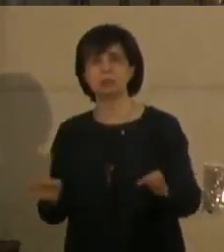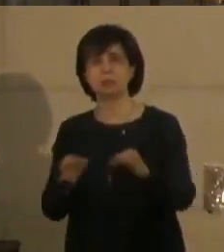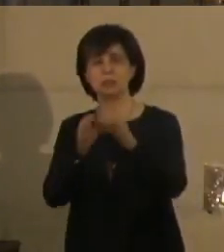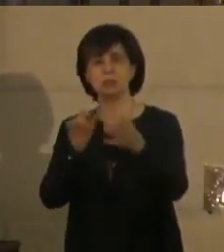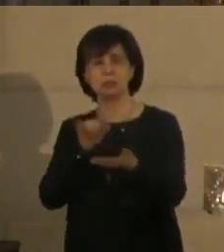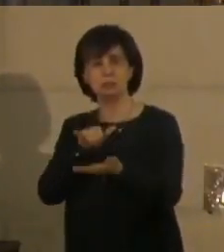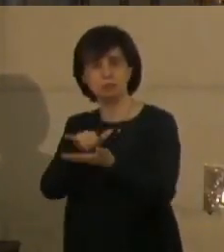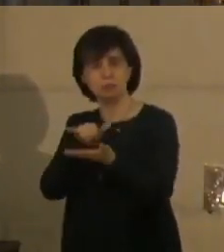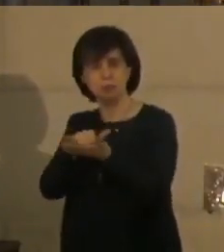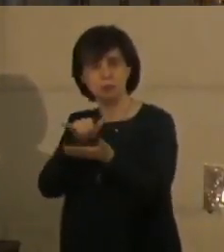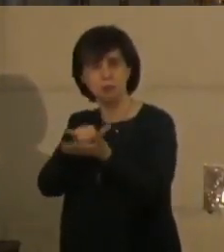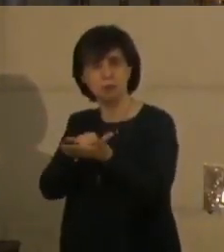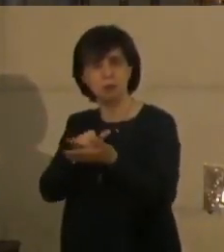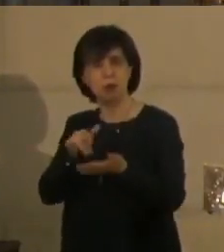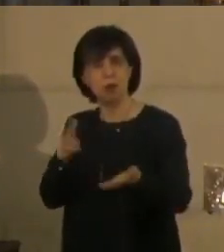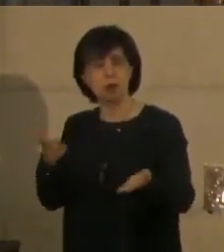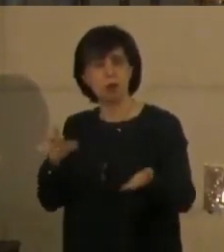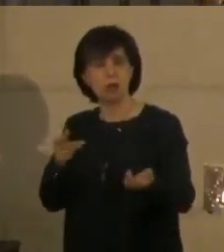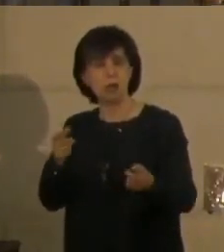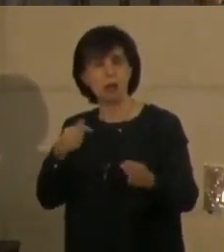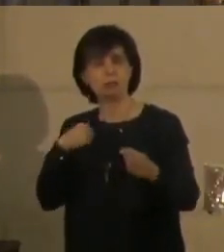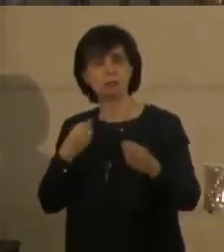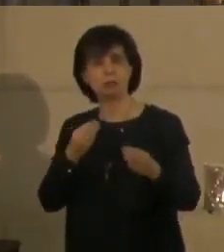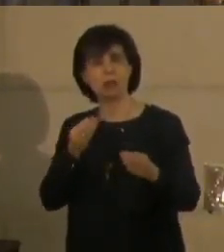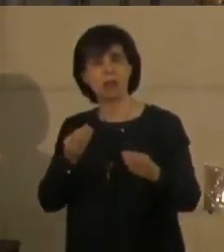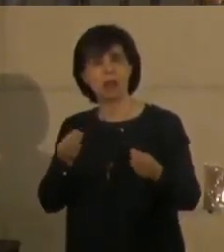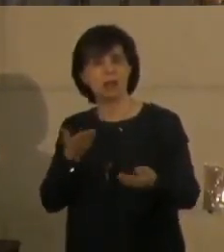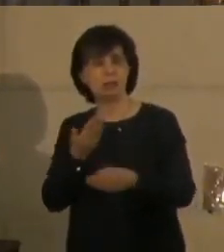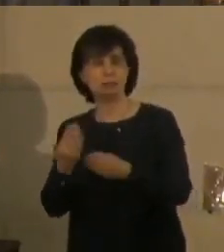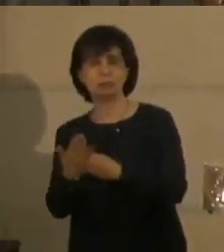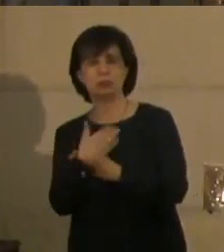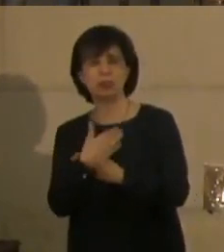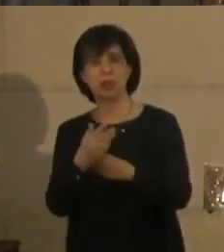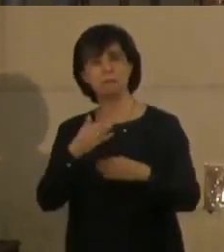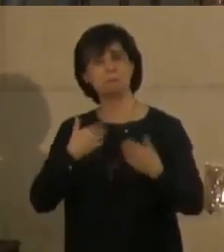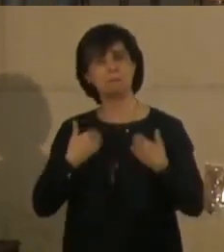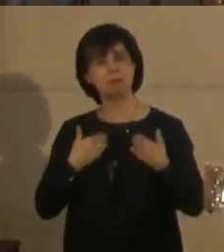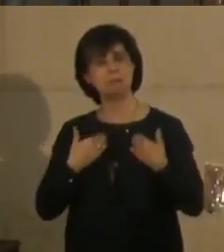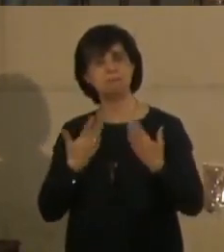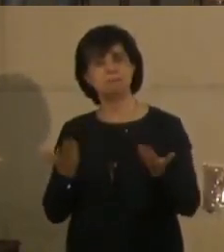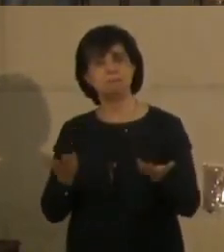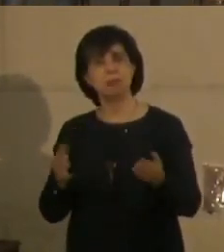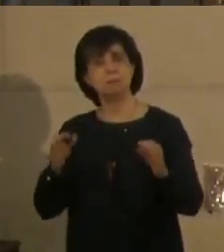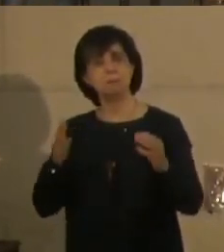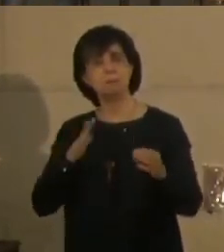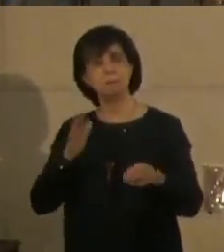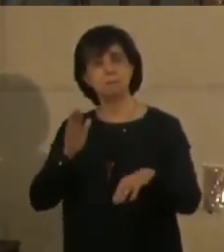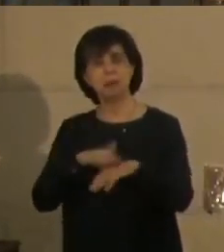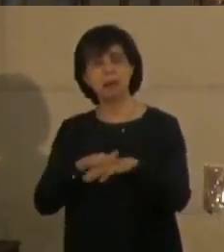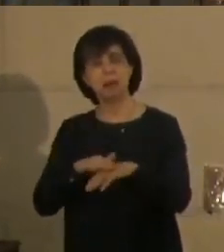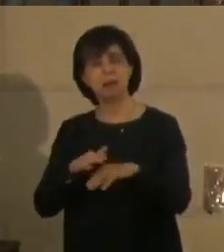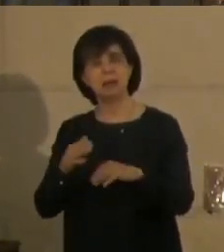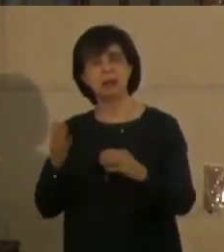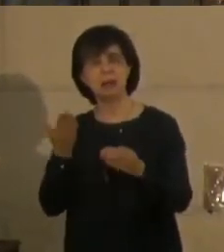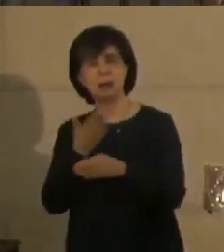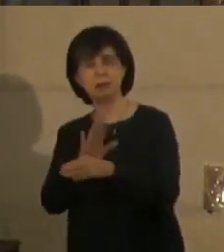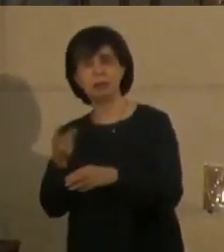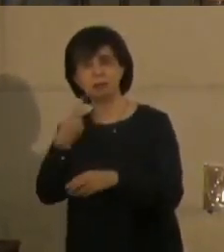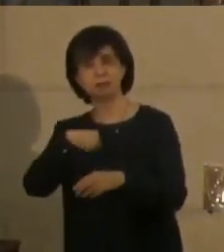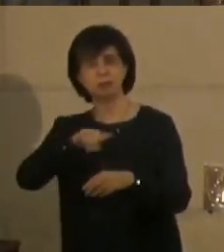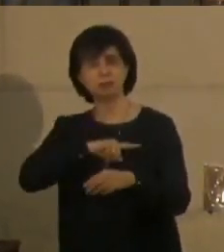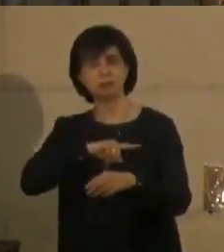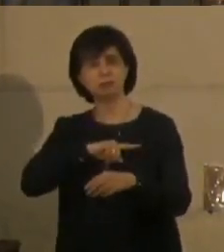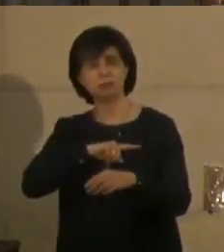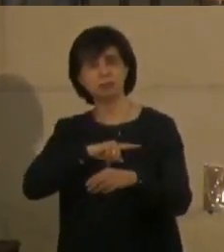YouTube? ¿O qué ha sucedido en mí? ¿Qué ha sucedido para que te reveles a